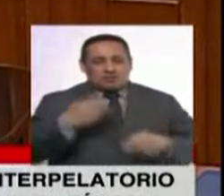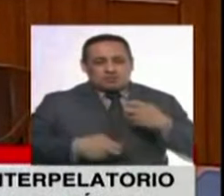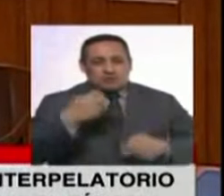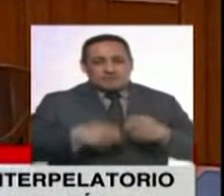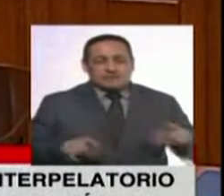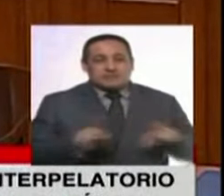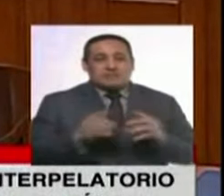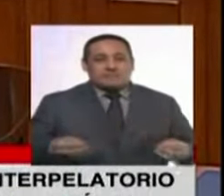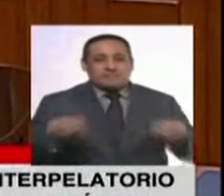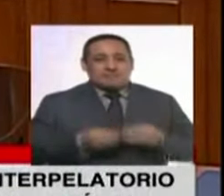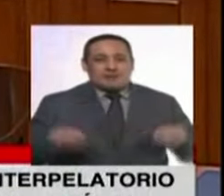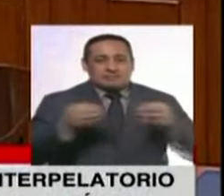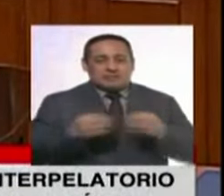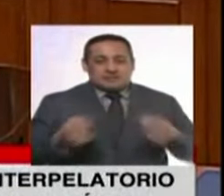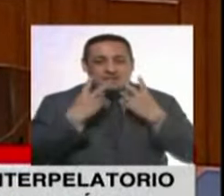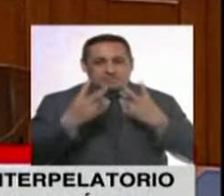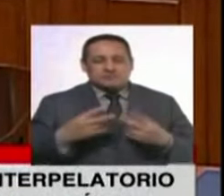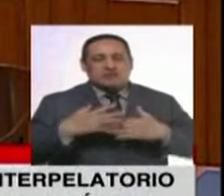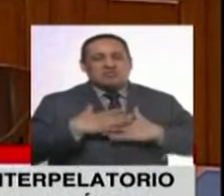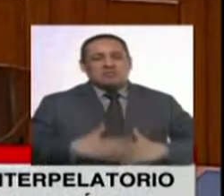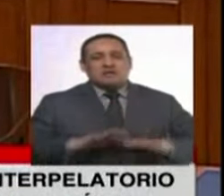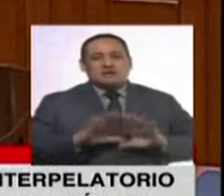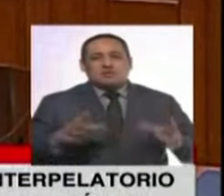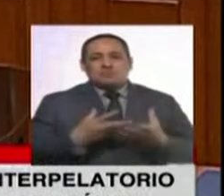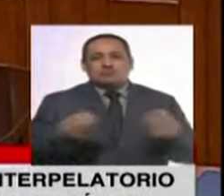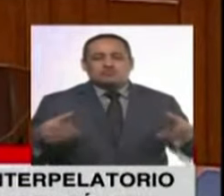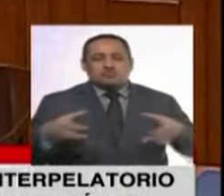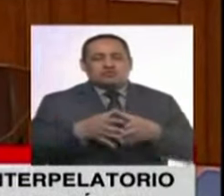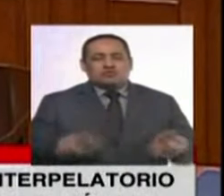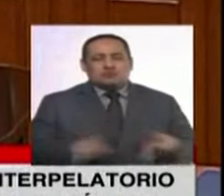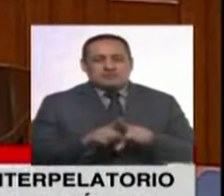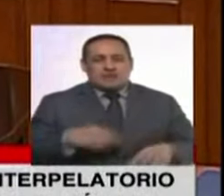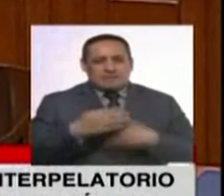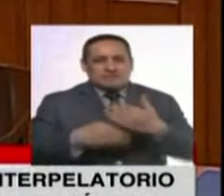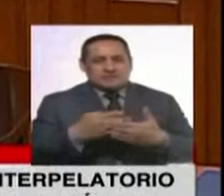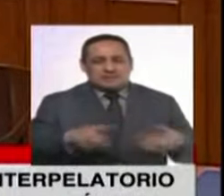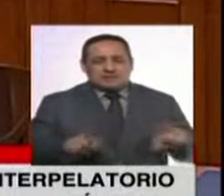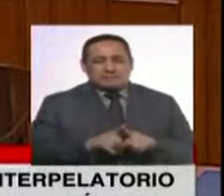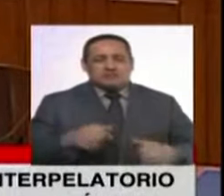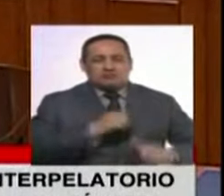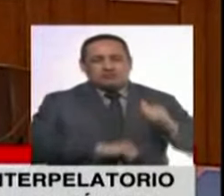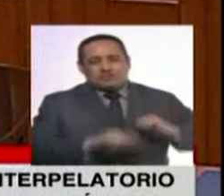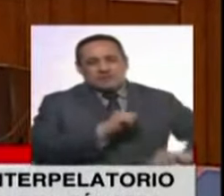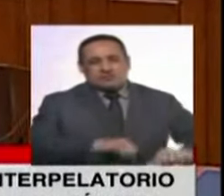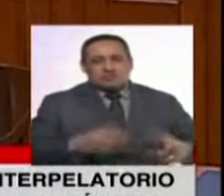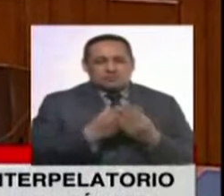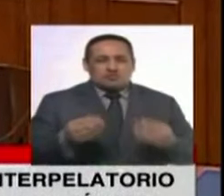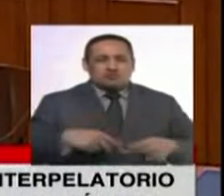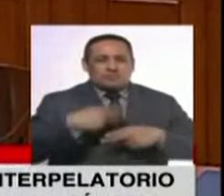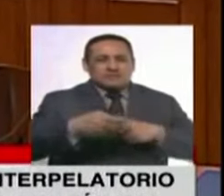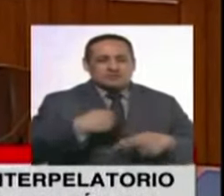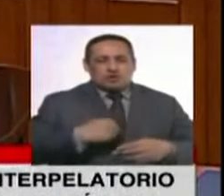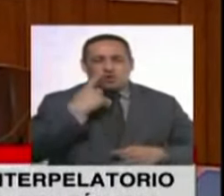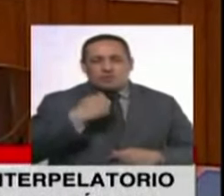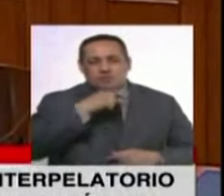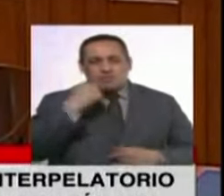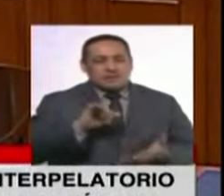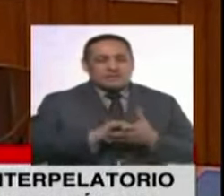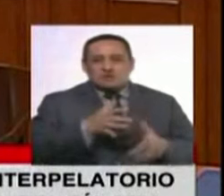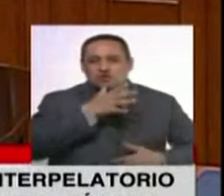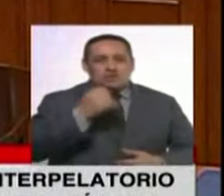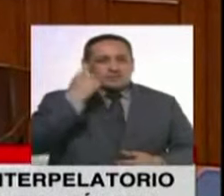se incrementen ante la vista pasiva de las entidades llamadas a actuar y el padecimiento de vecinas y vecinos que